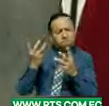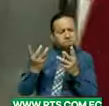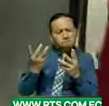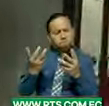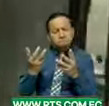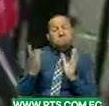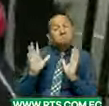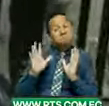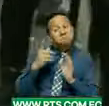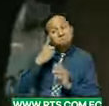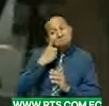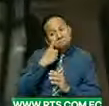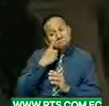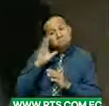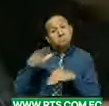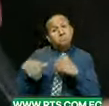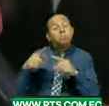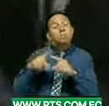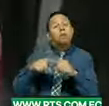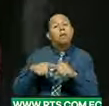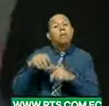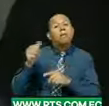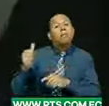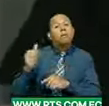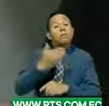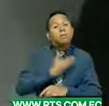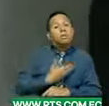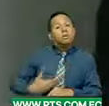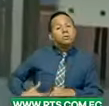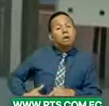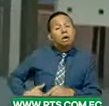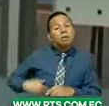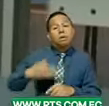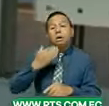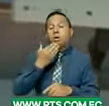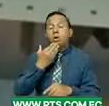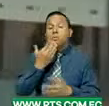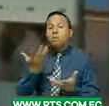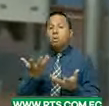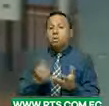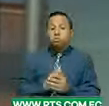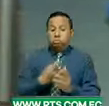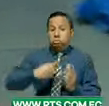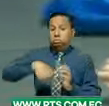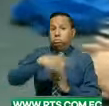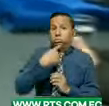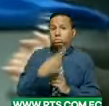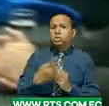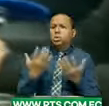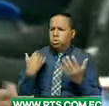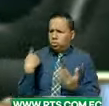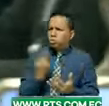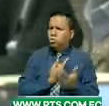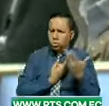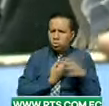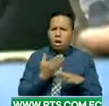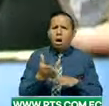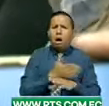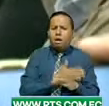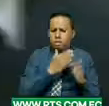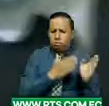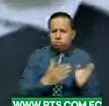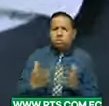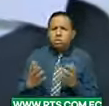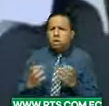manos del presidente. Depende del gobierno, sí. Todavía no hay fecha. Expresaron que vinieron preparados con alternativas para desarrollar un